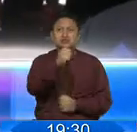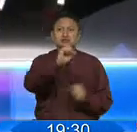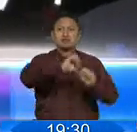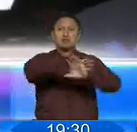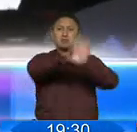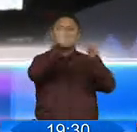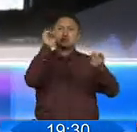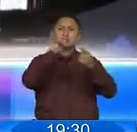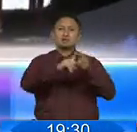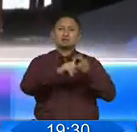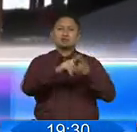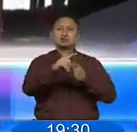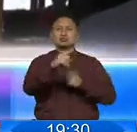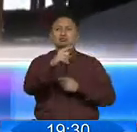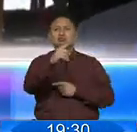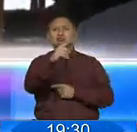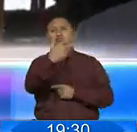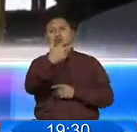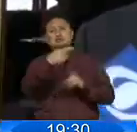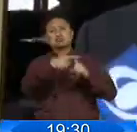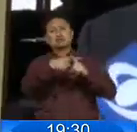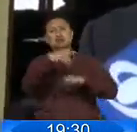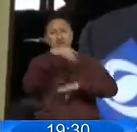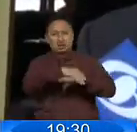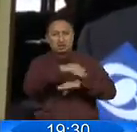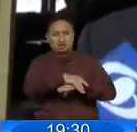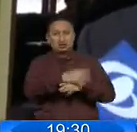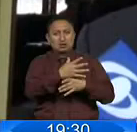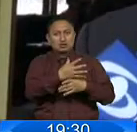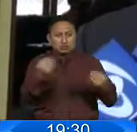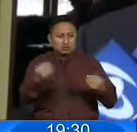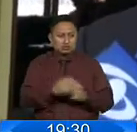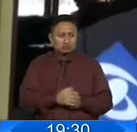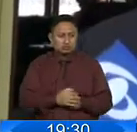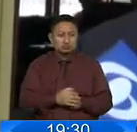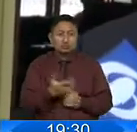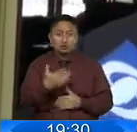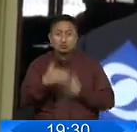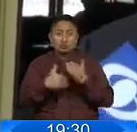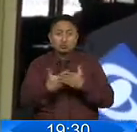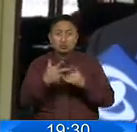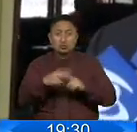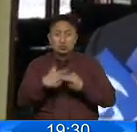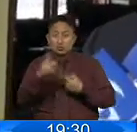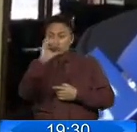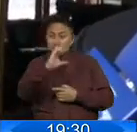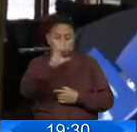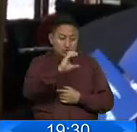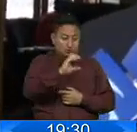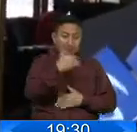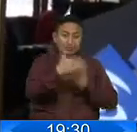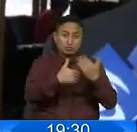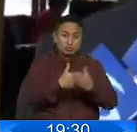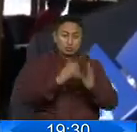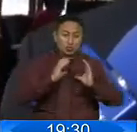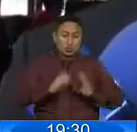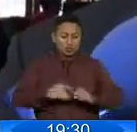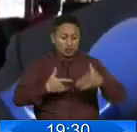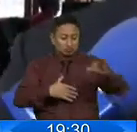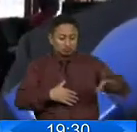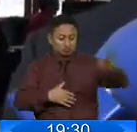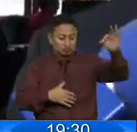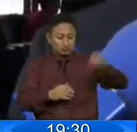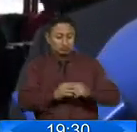mañana y las 3 y media de la tarde. Y ya después de esta hora fue encontrado su cadáver y ya los